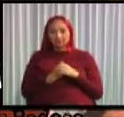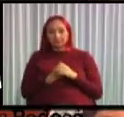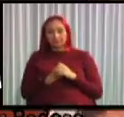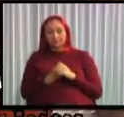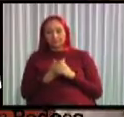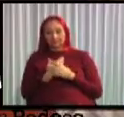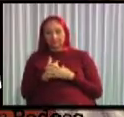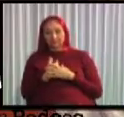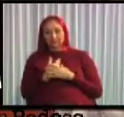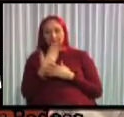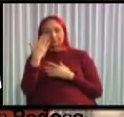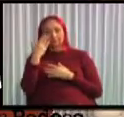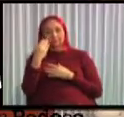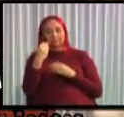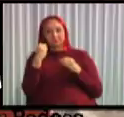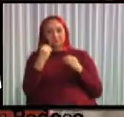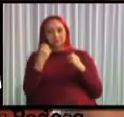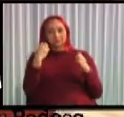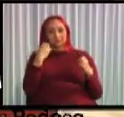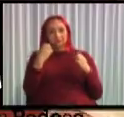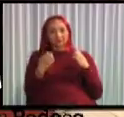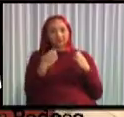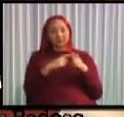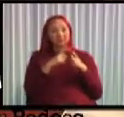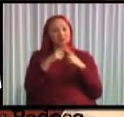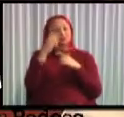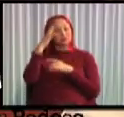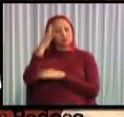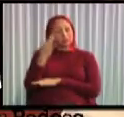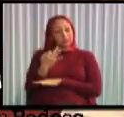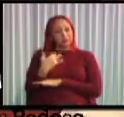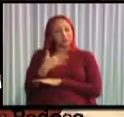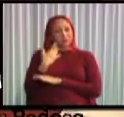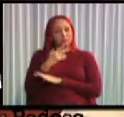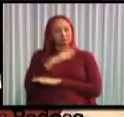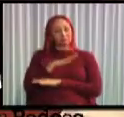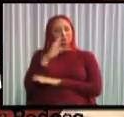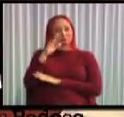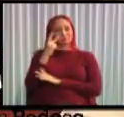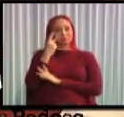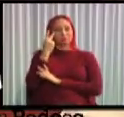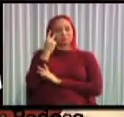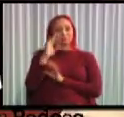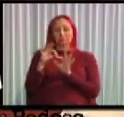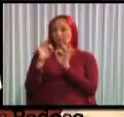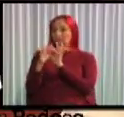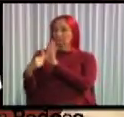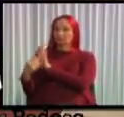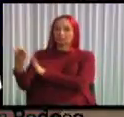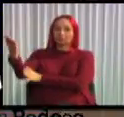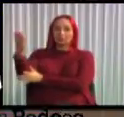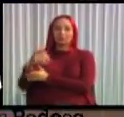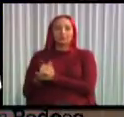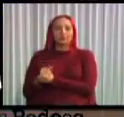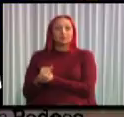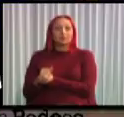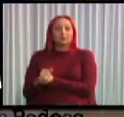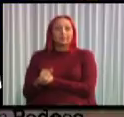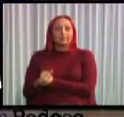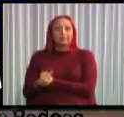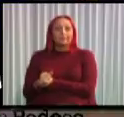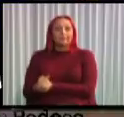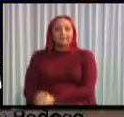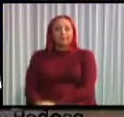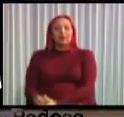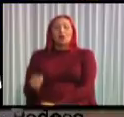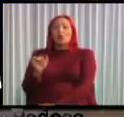que tiene, porque tienen demasiada energía. Entonces, yo creo que el compromiso de los padres es... Sí, comparto mucho